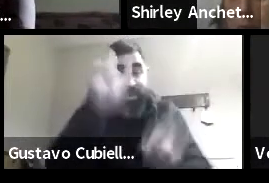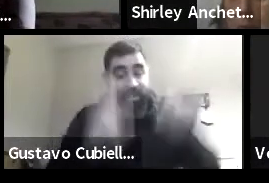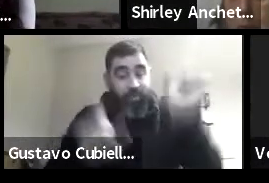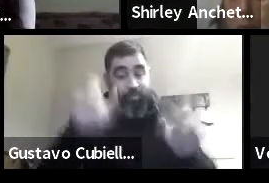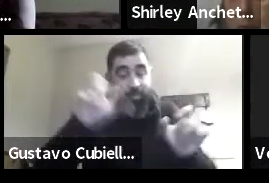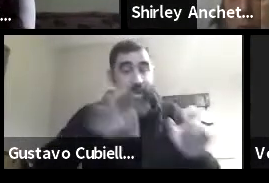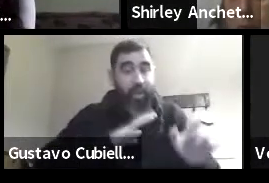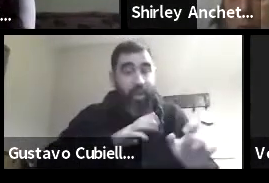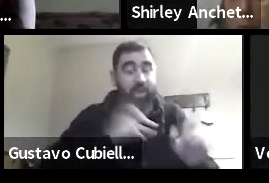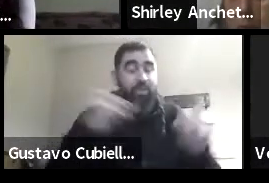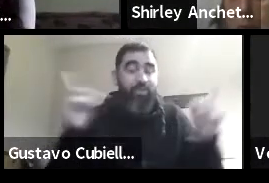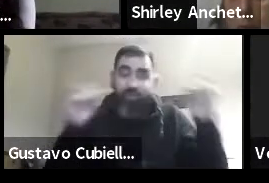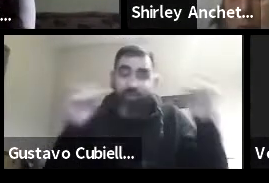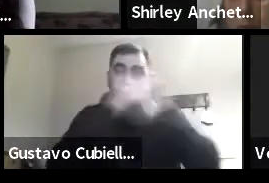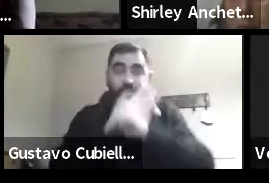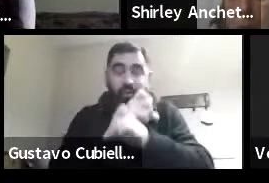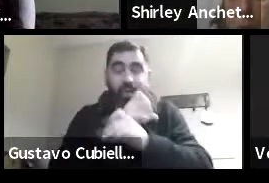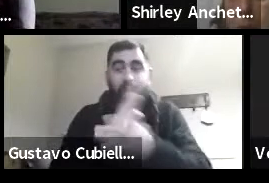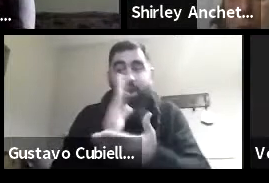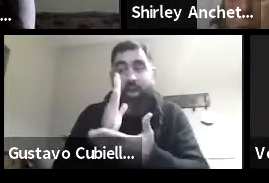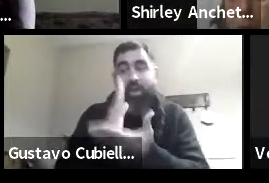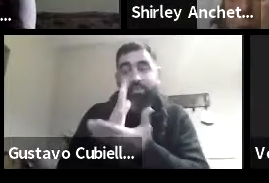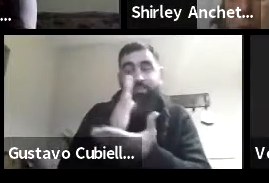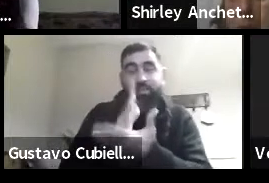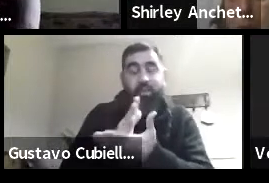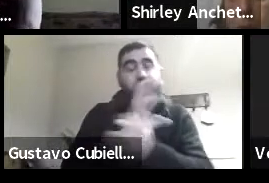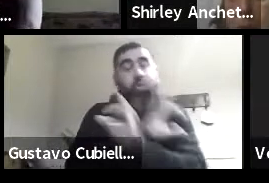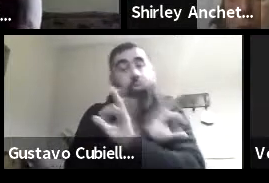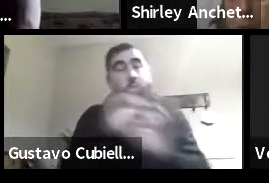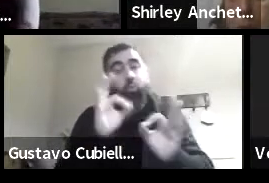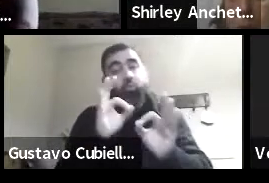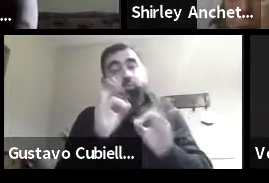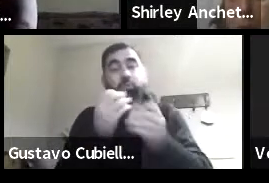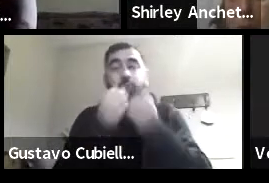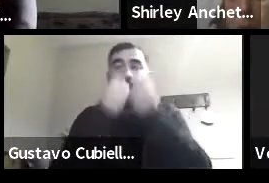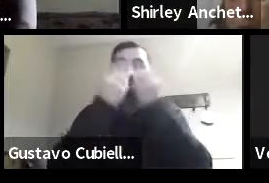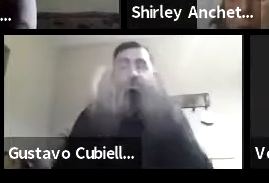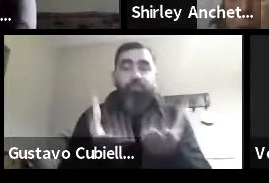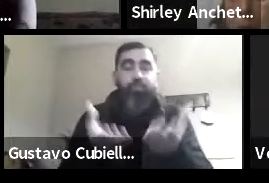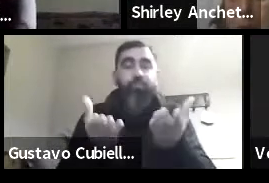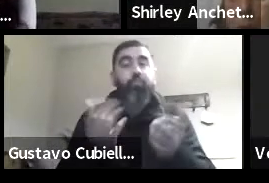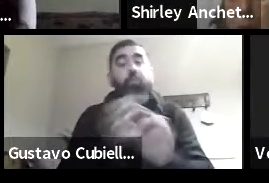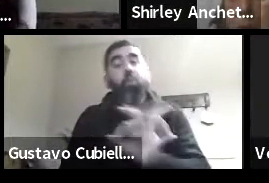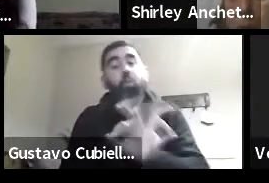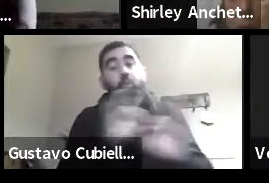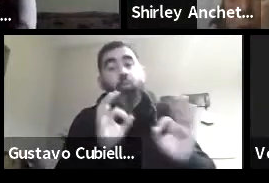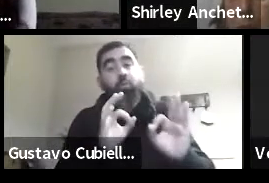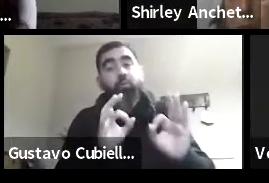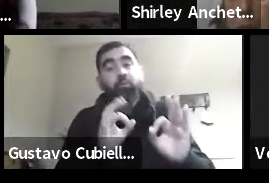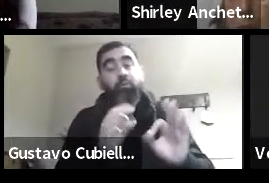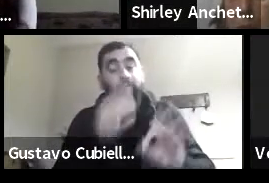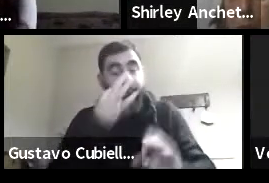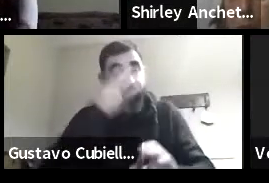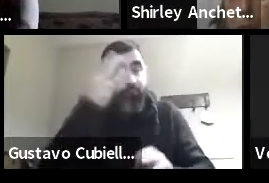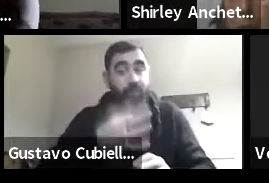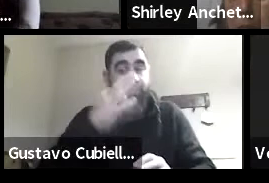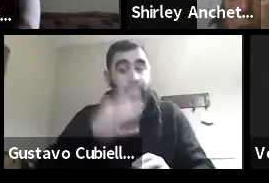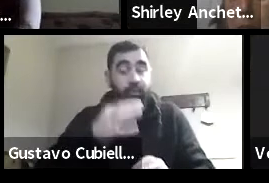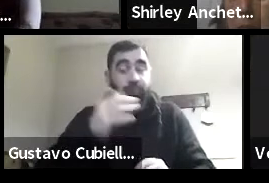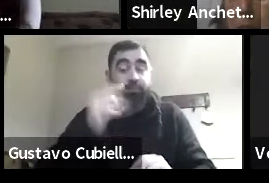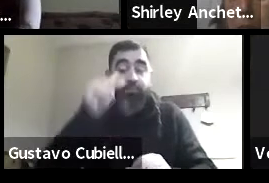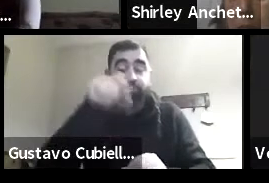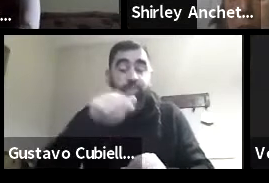la dificultad con el asistente o con el beneficio, o en realidad sería